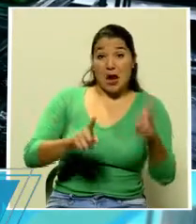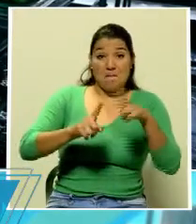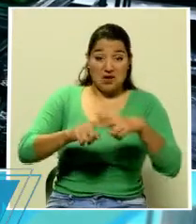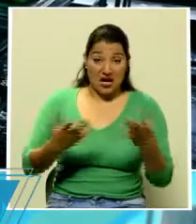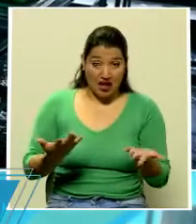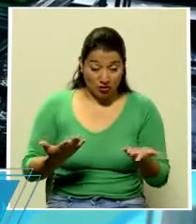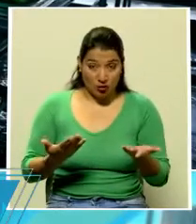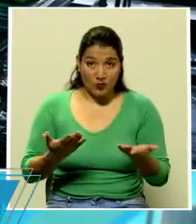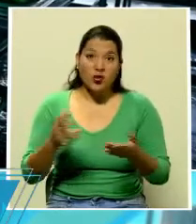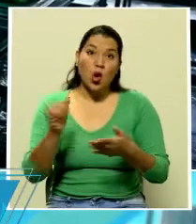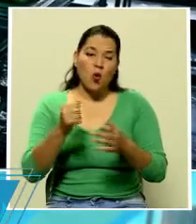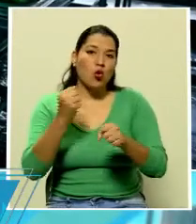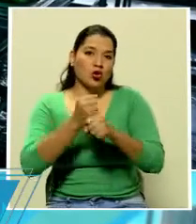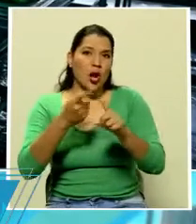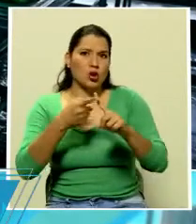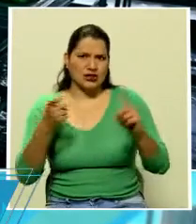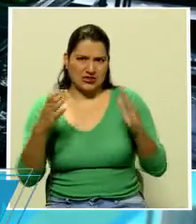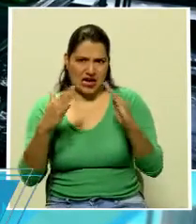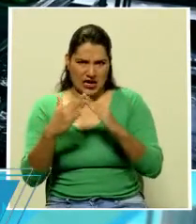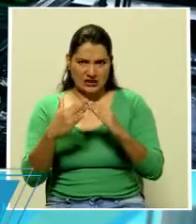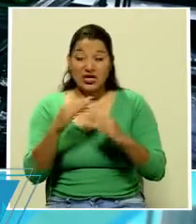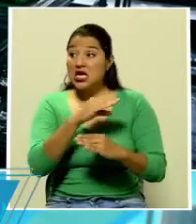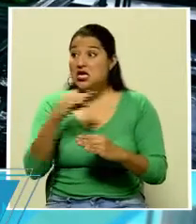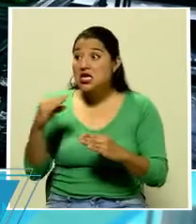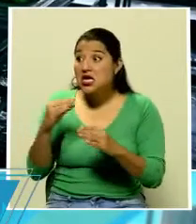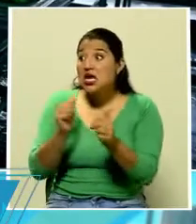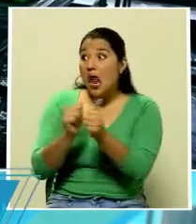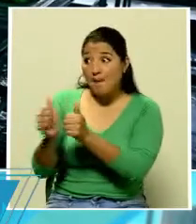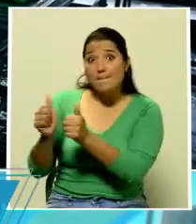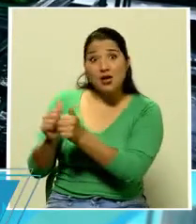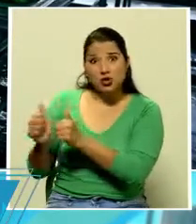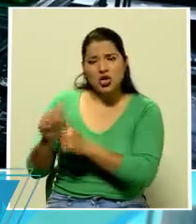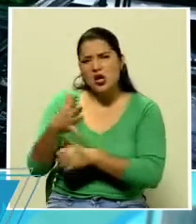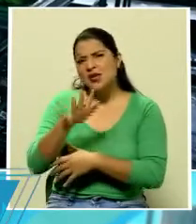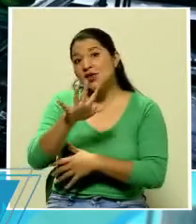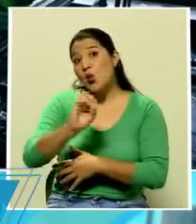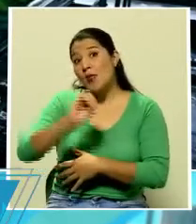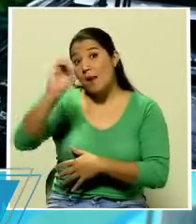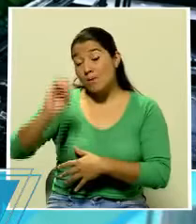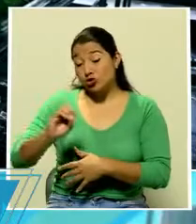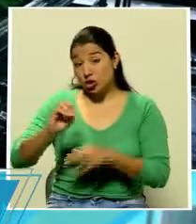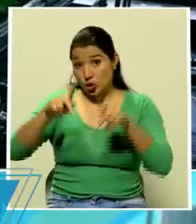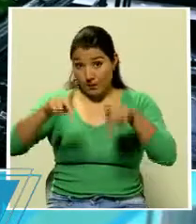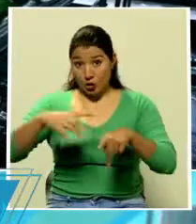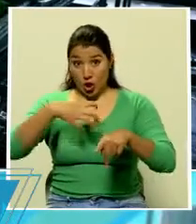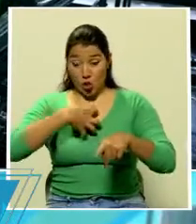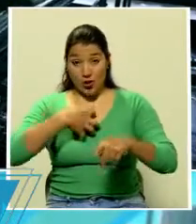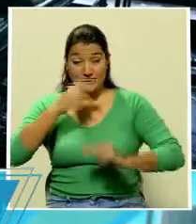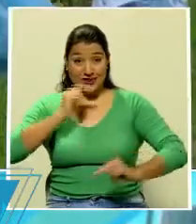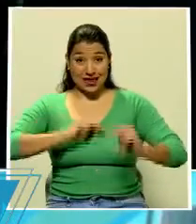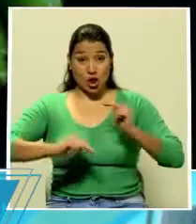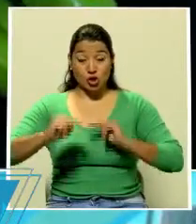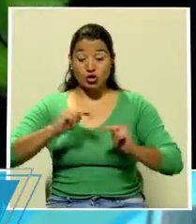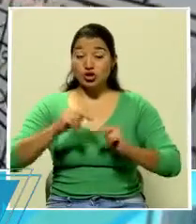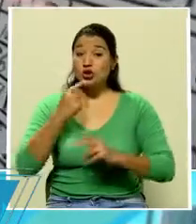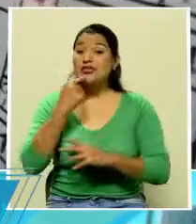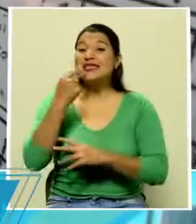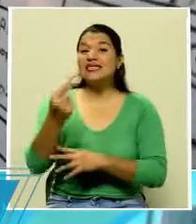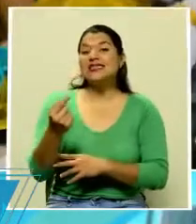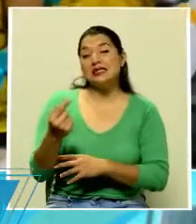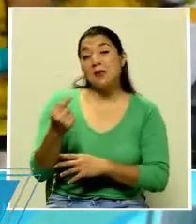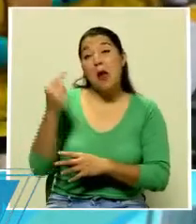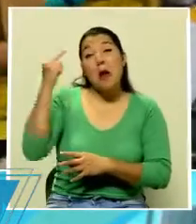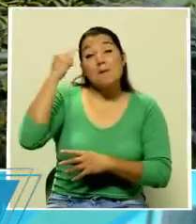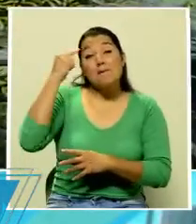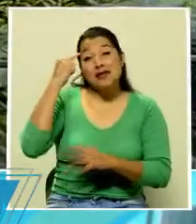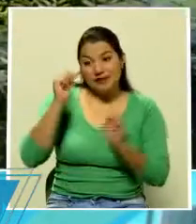vemos que la mayoría, te hablo de más de un 50% de los encuestados, nos dice que planean